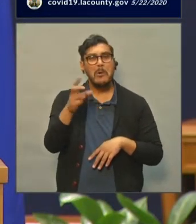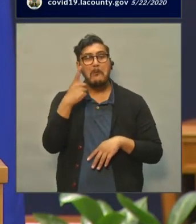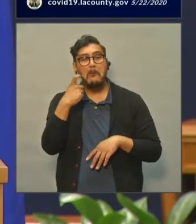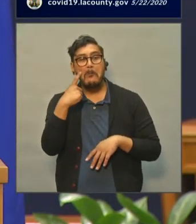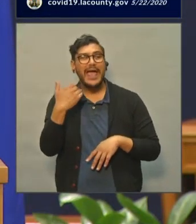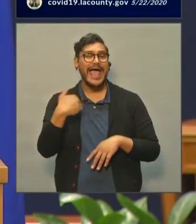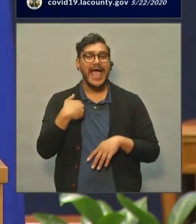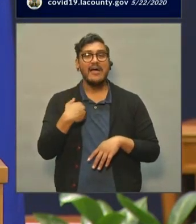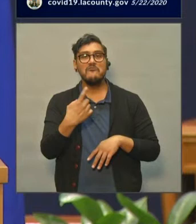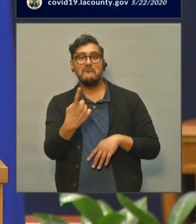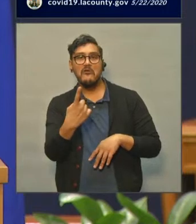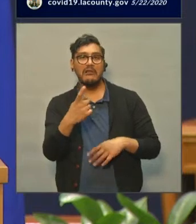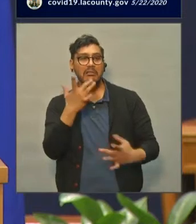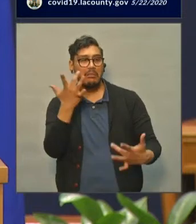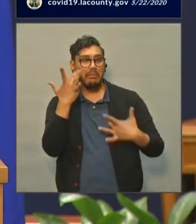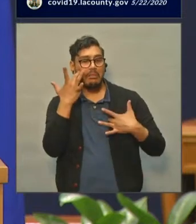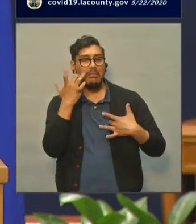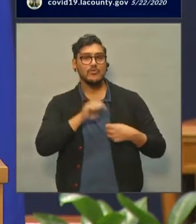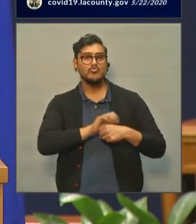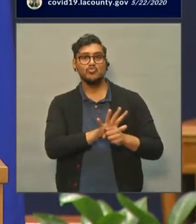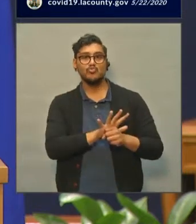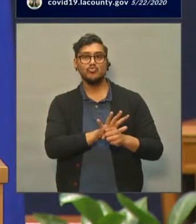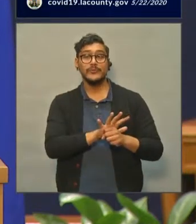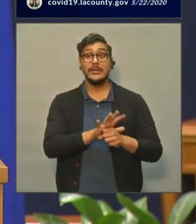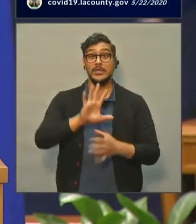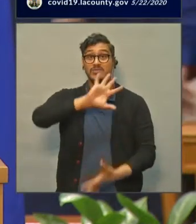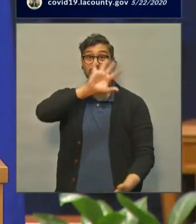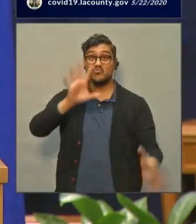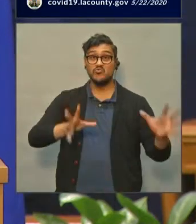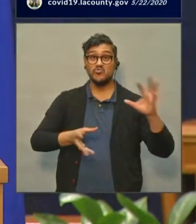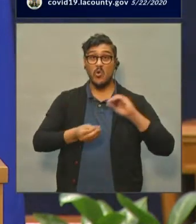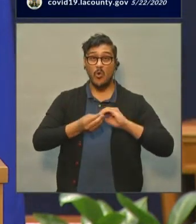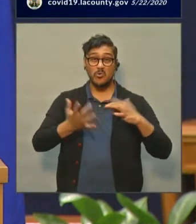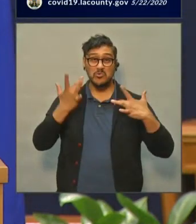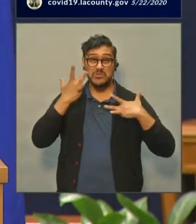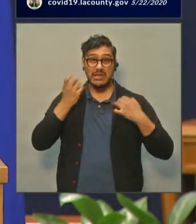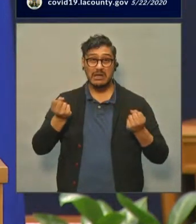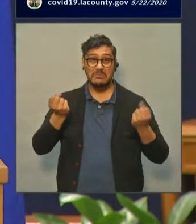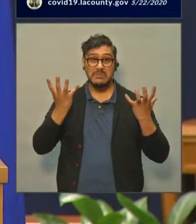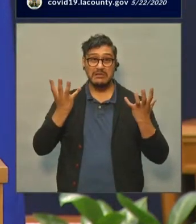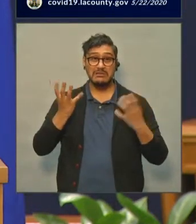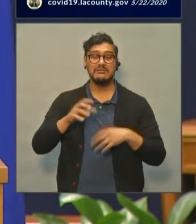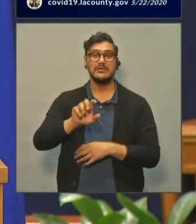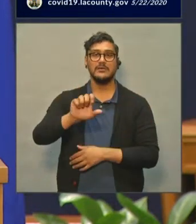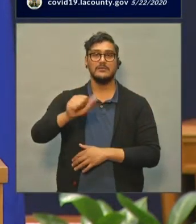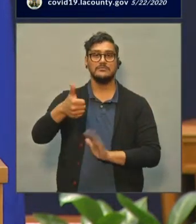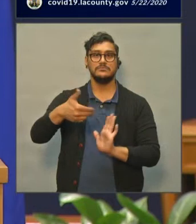COVID-19. El total de casos confirmados en entornos institucionales es de